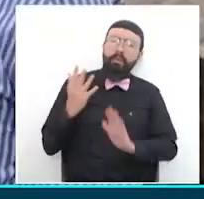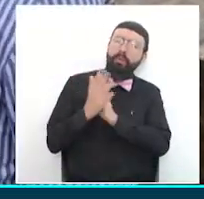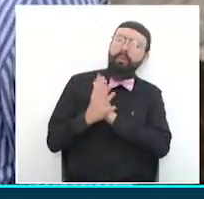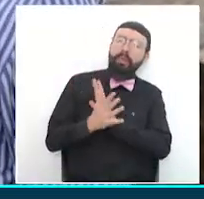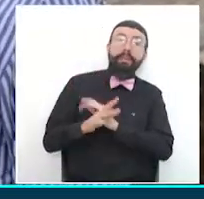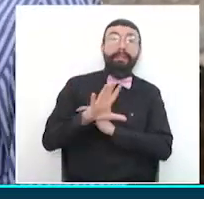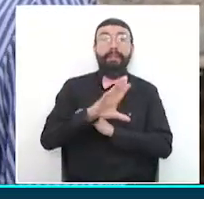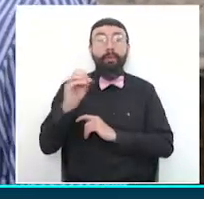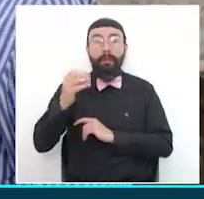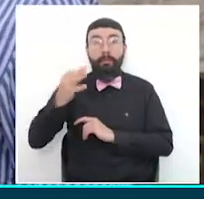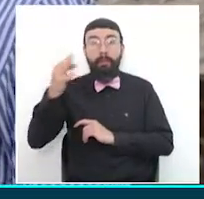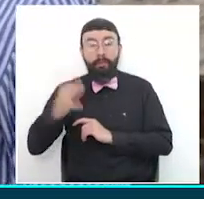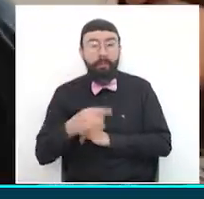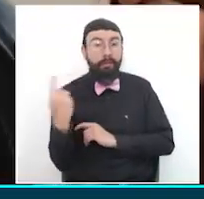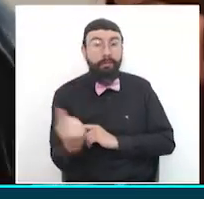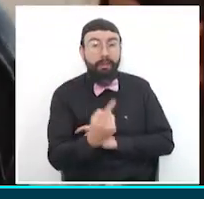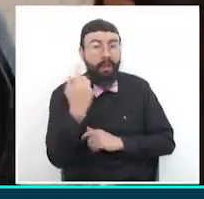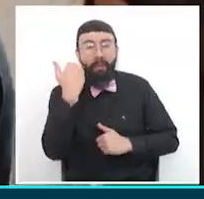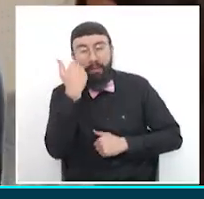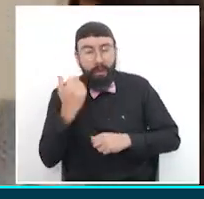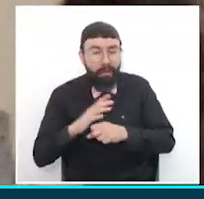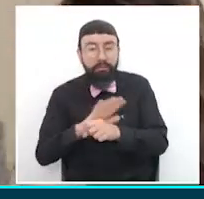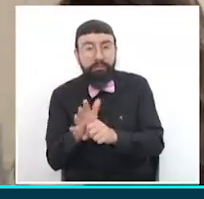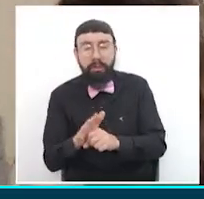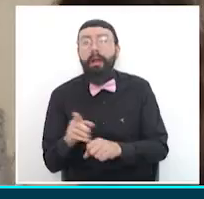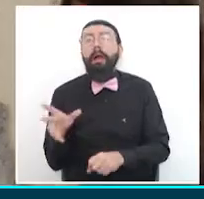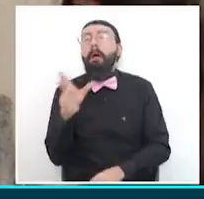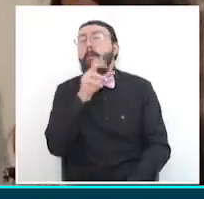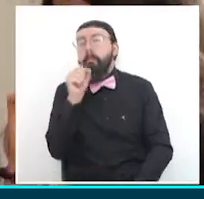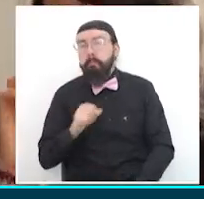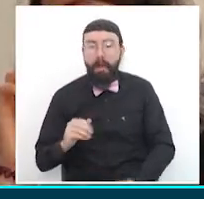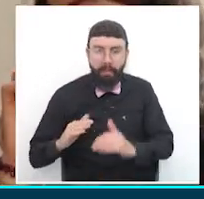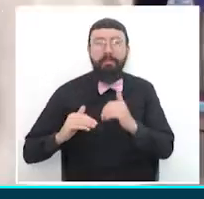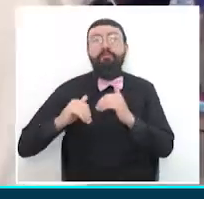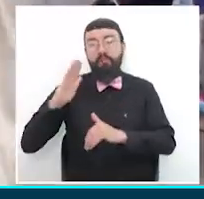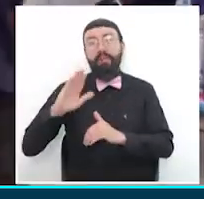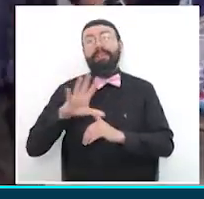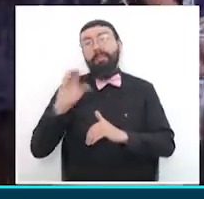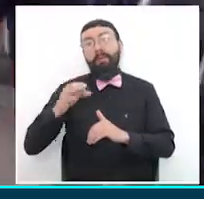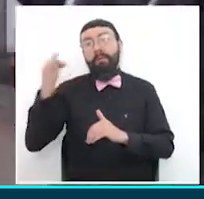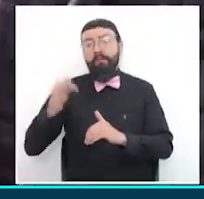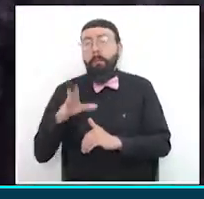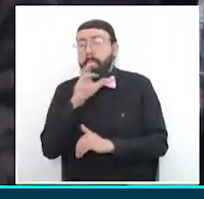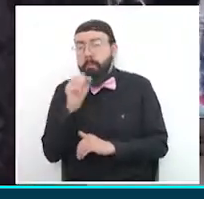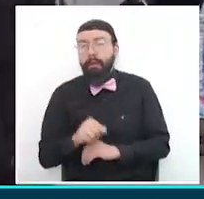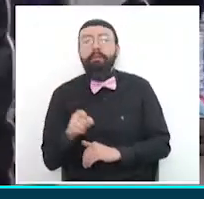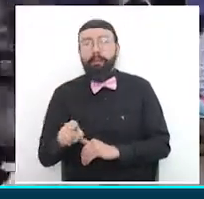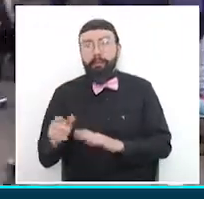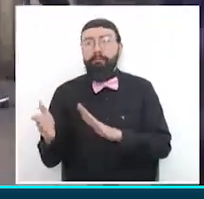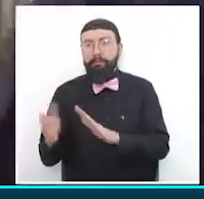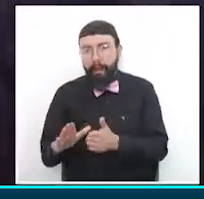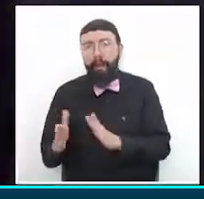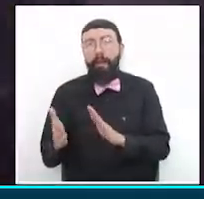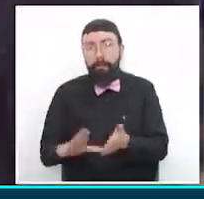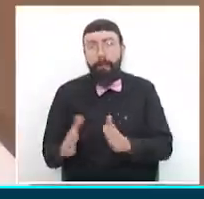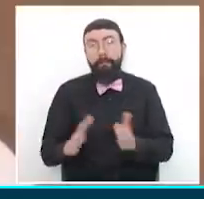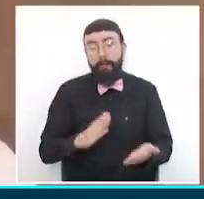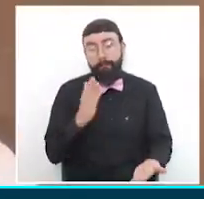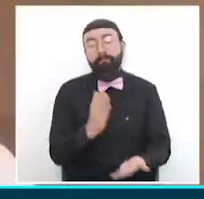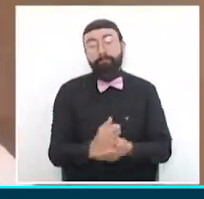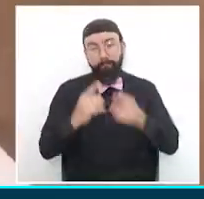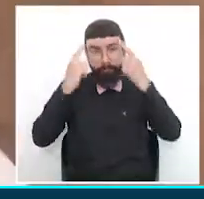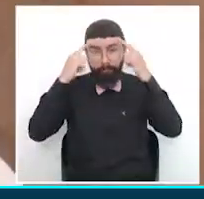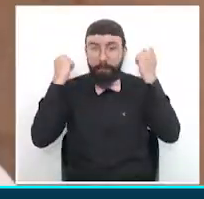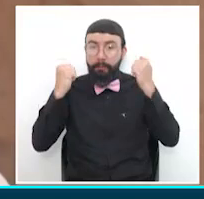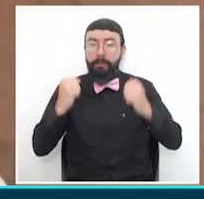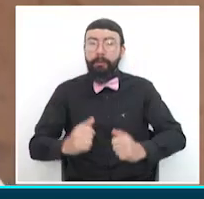de los contagiados en el departamento de Caldas son adultos mayores y precisamente son los que están falleciendo. Estamos